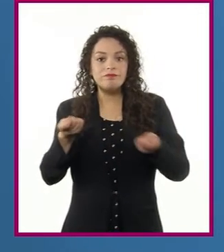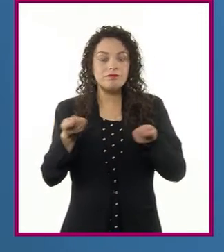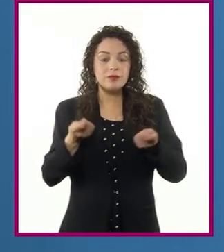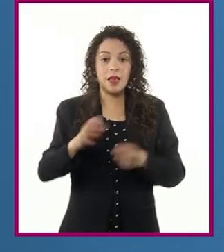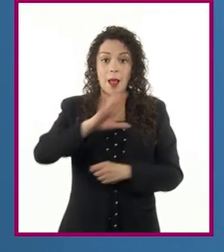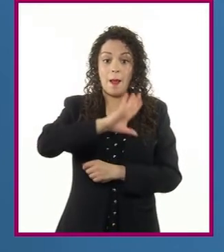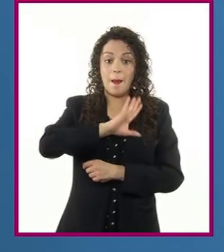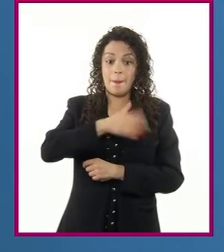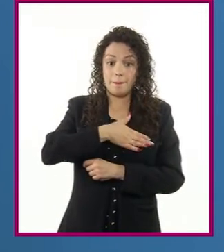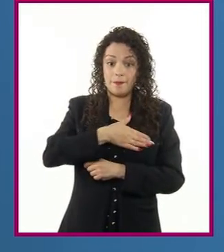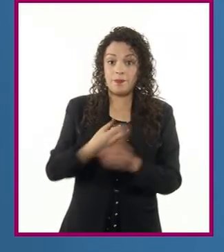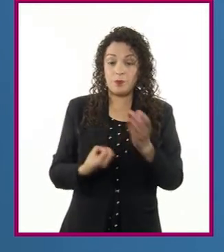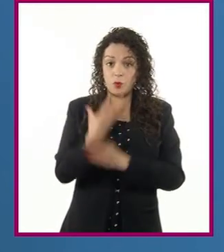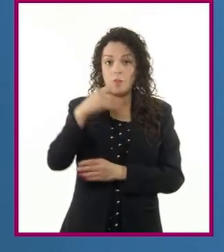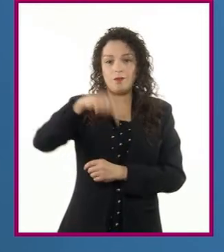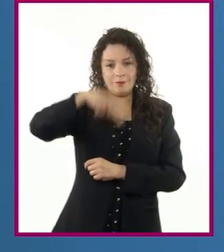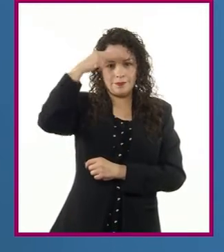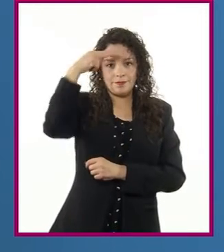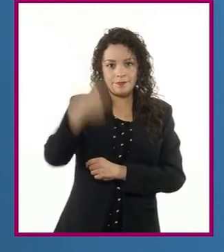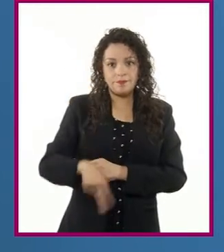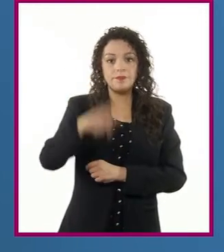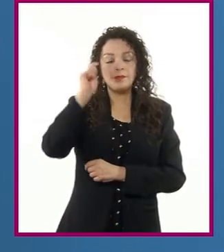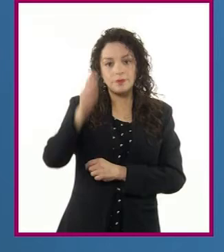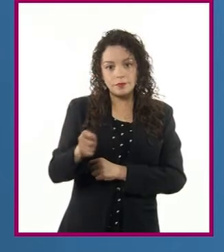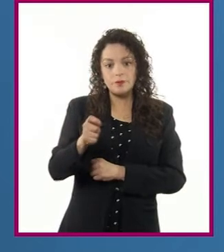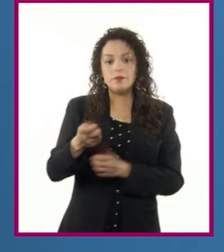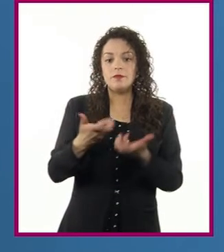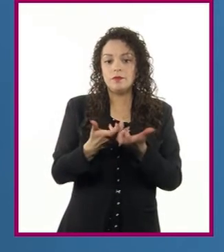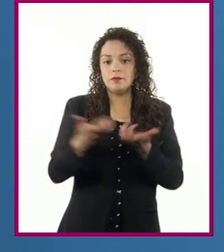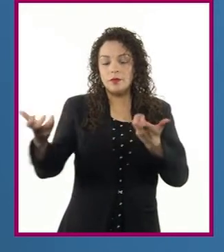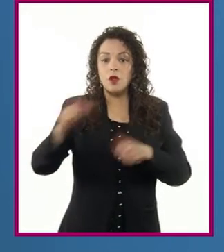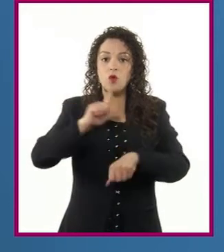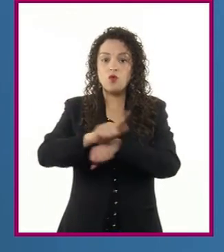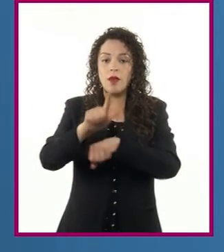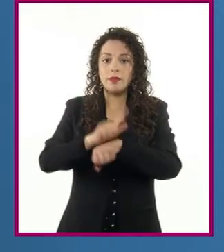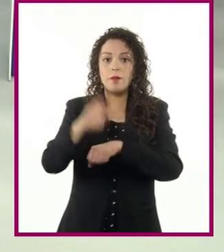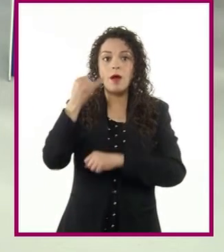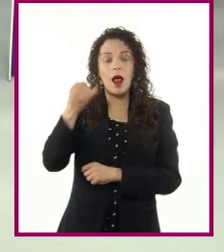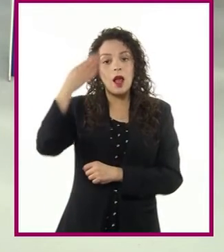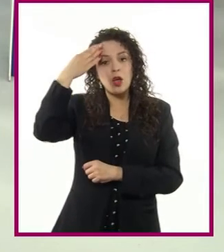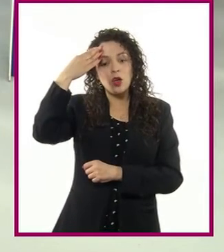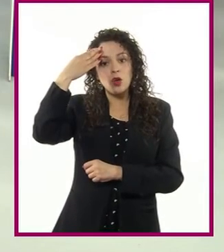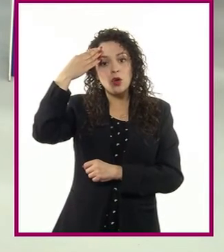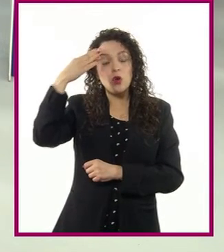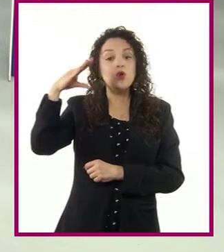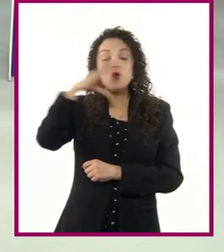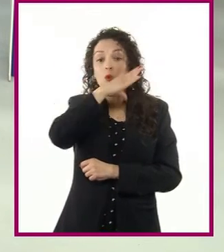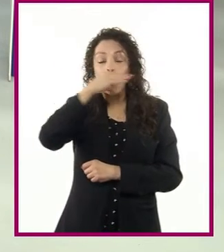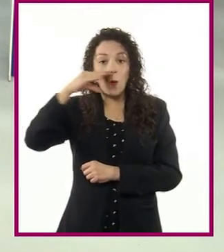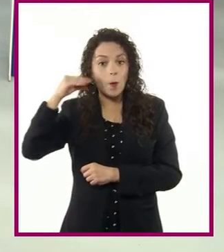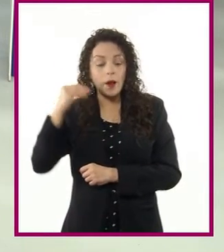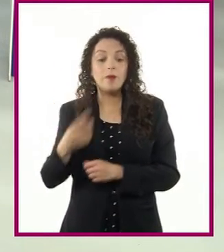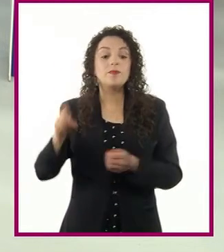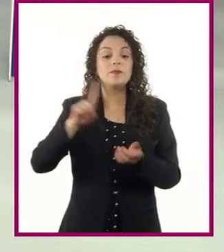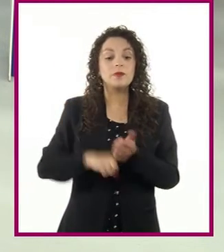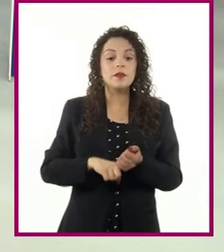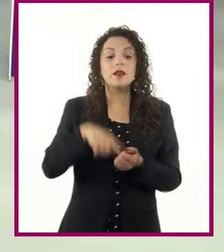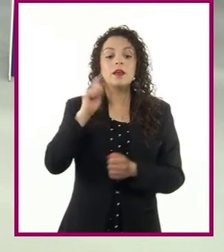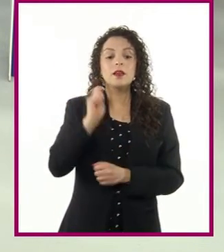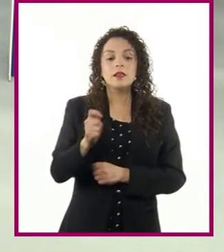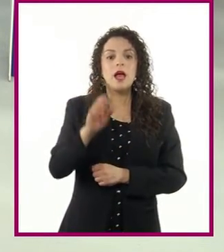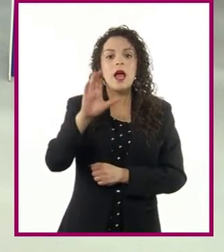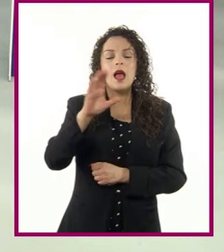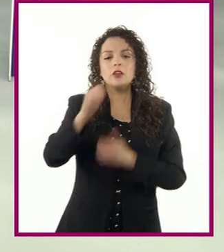se separaron las capitanías de Cuba y Guatemala, y del Perú se separó la Capitanía General de